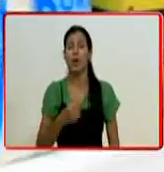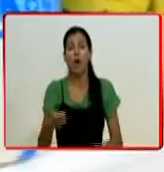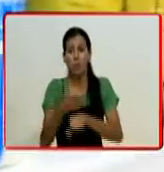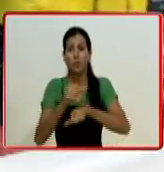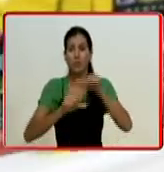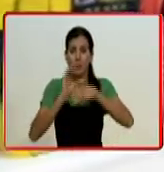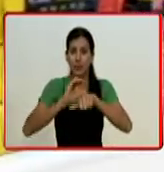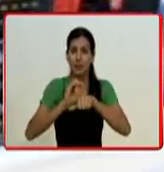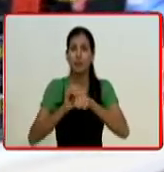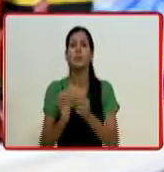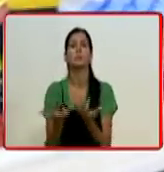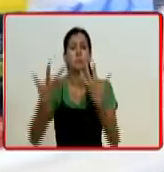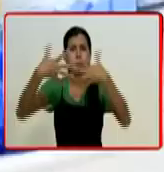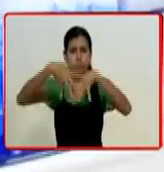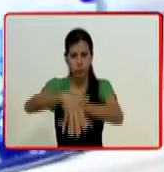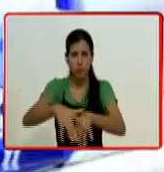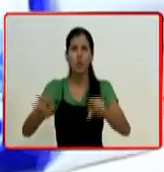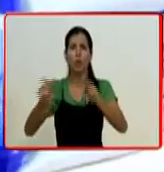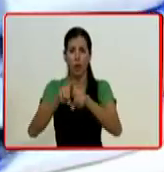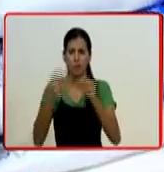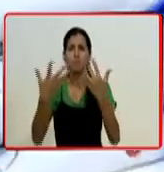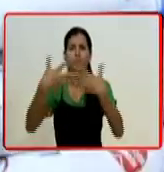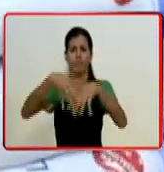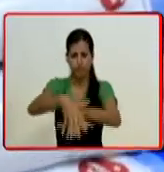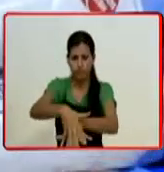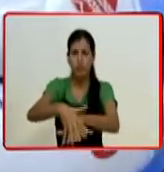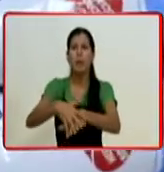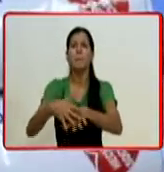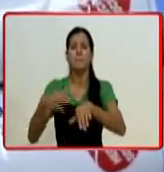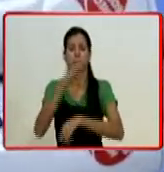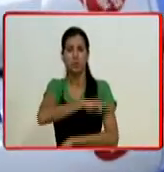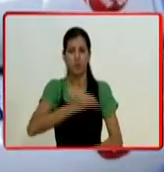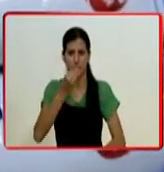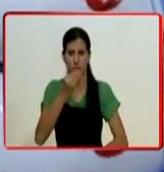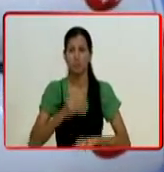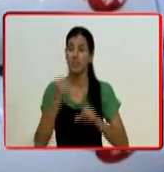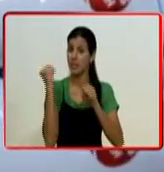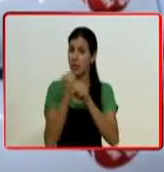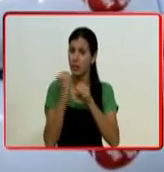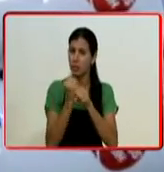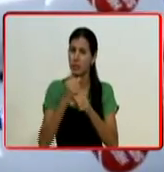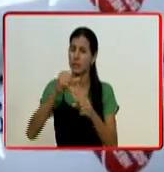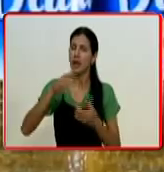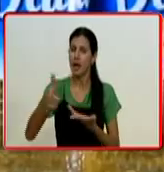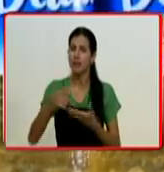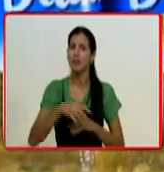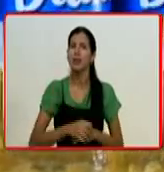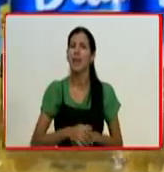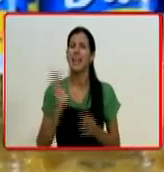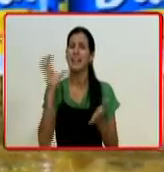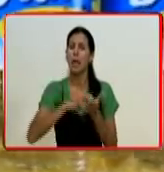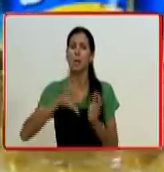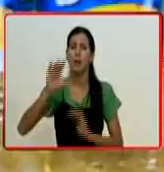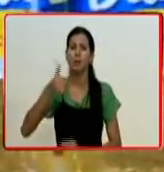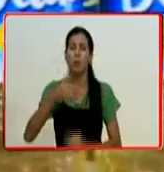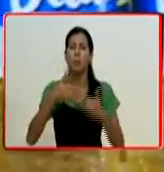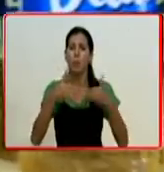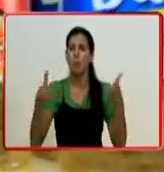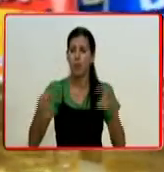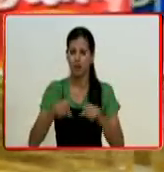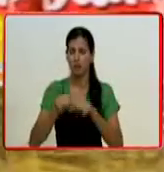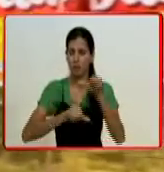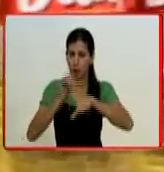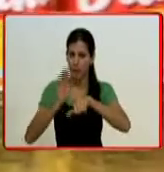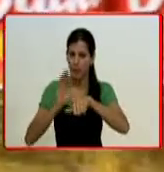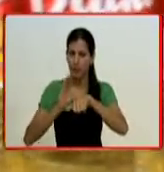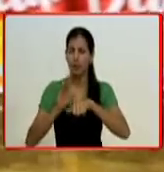por completo, así como la alcaldía de Caracas, a la misión alimentación. Venimos trabajando en el seno del Estado Mayor Popular del Distrito Capital, como usted ha instruido,